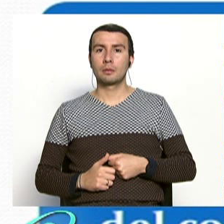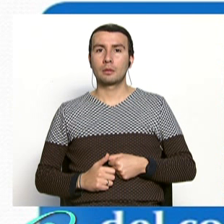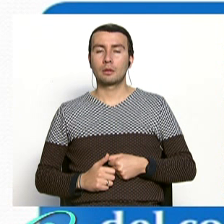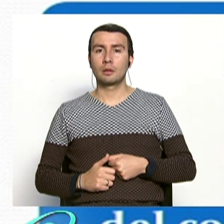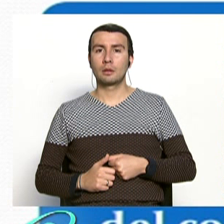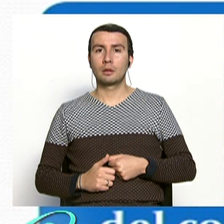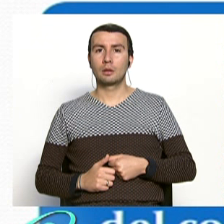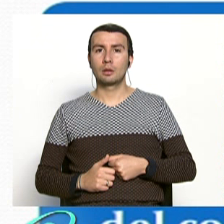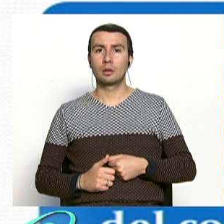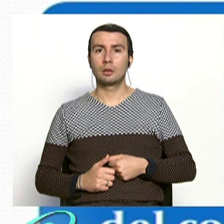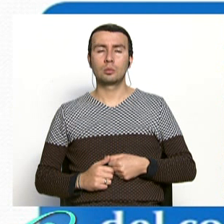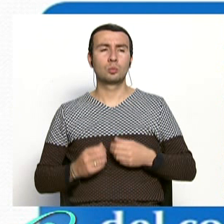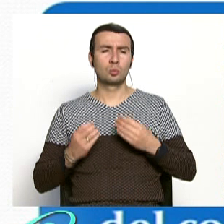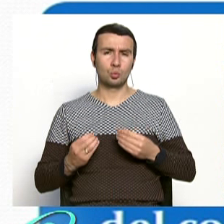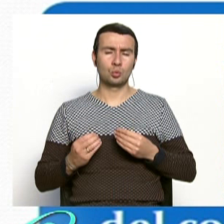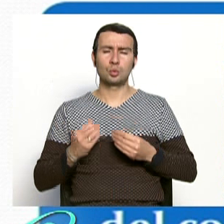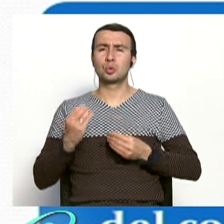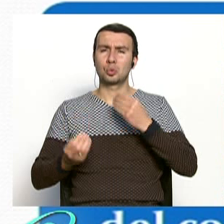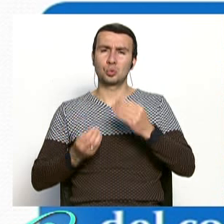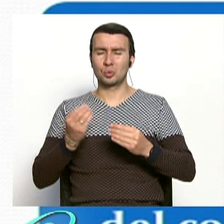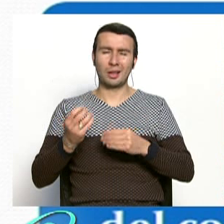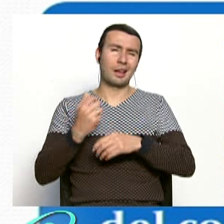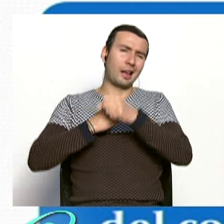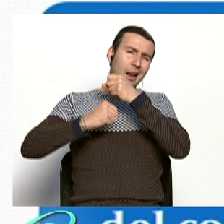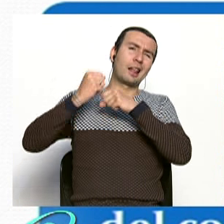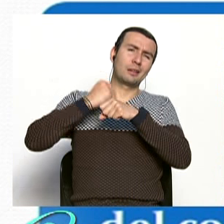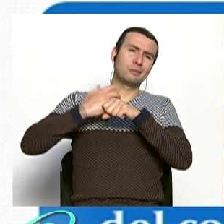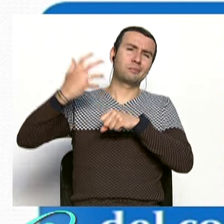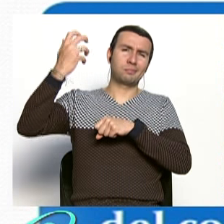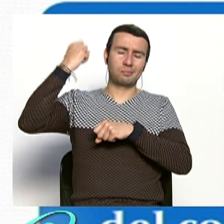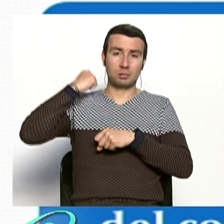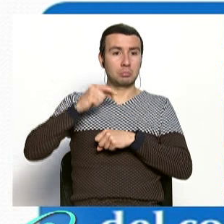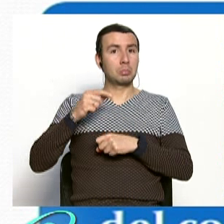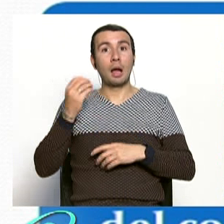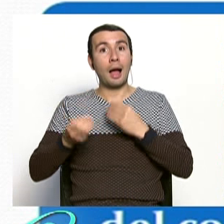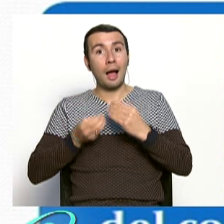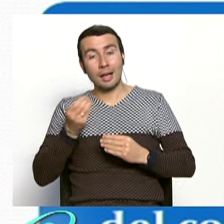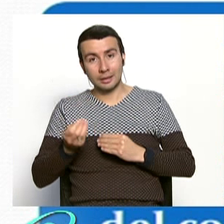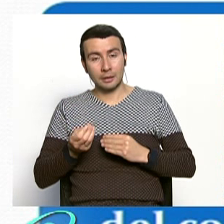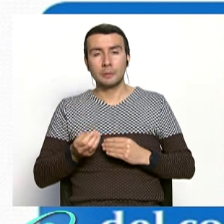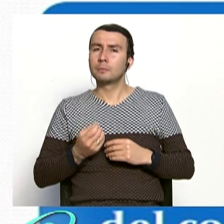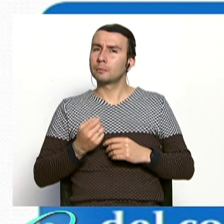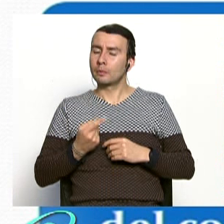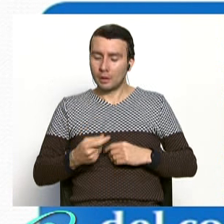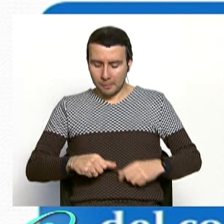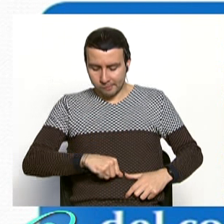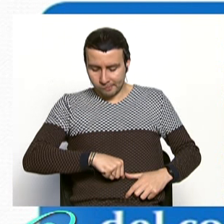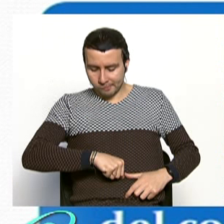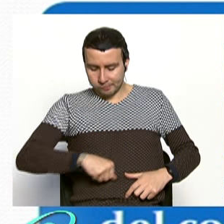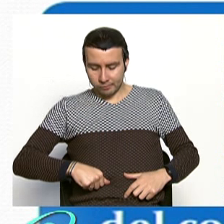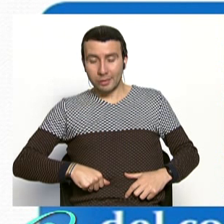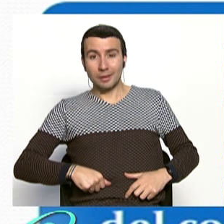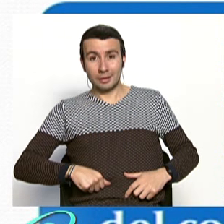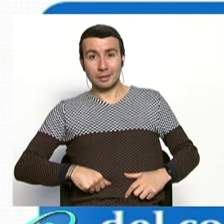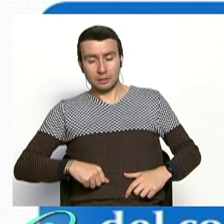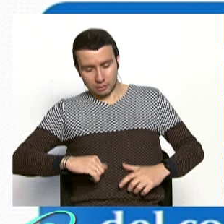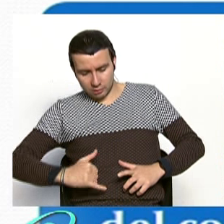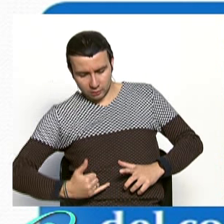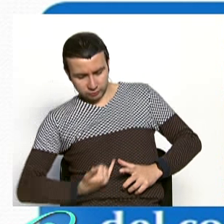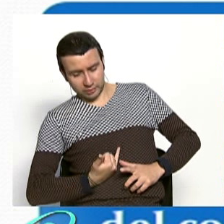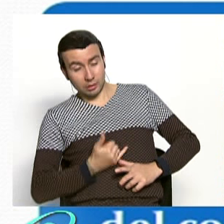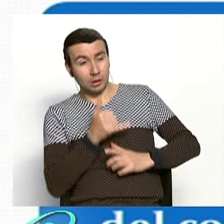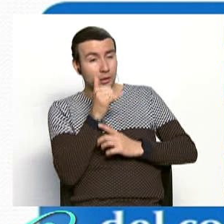utilizado en en medicina desde hace muchos años y que consiste en la introducción de unos eh aparatos